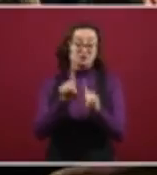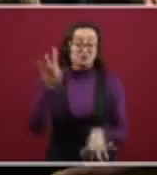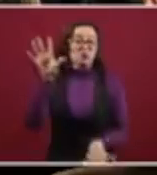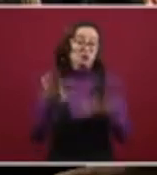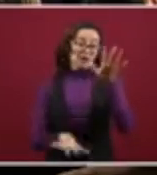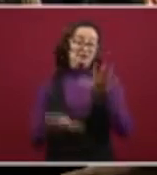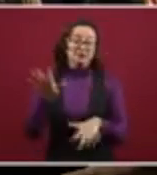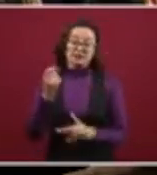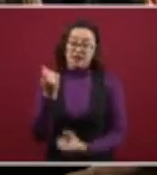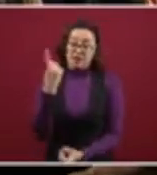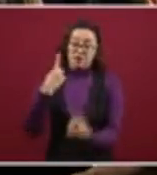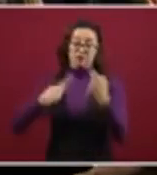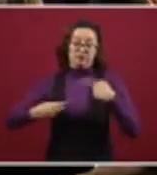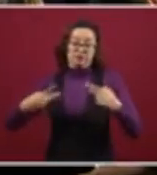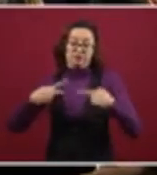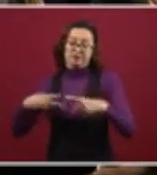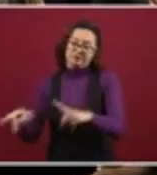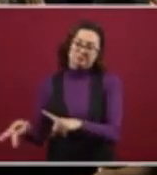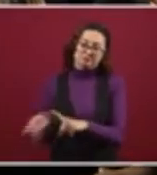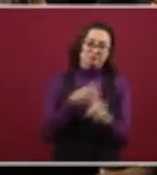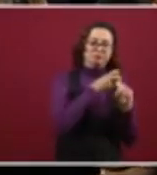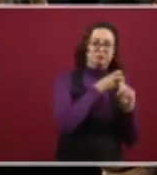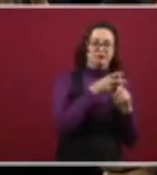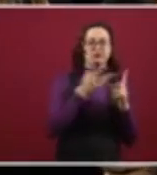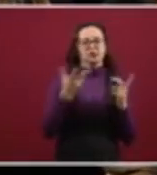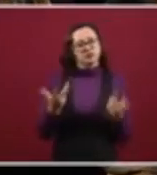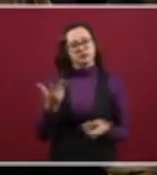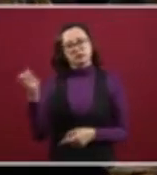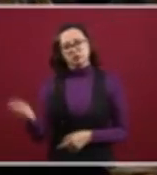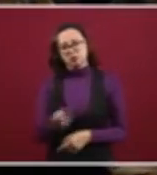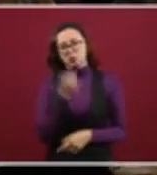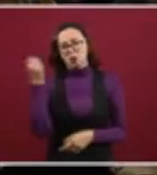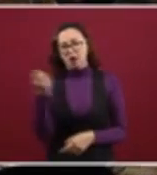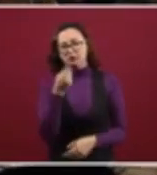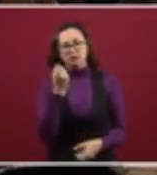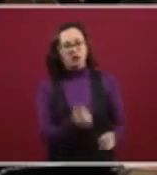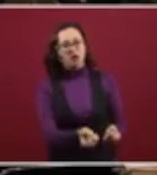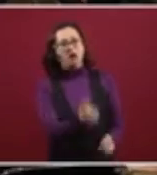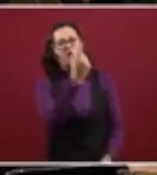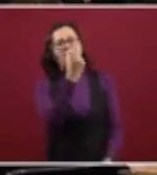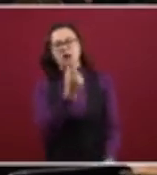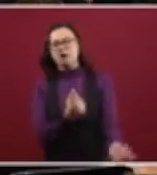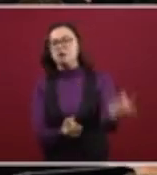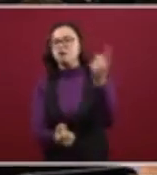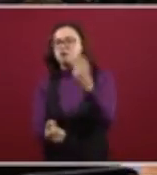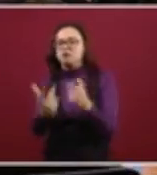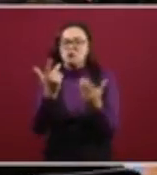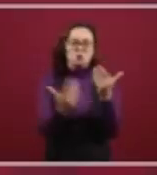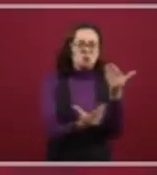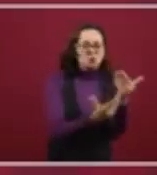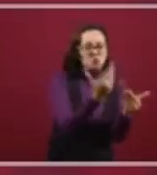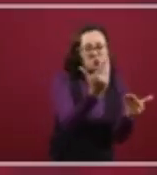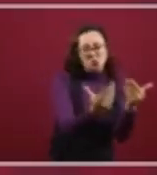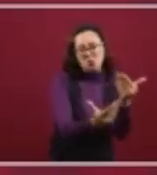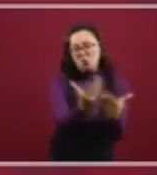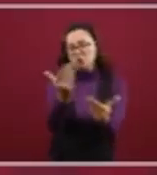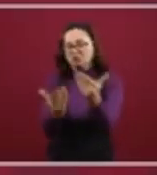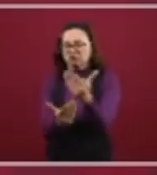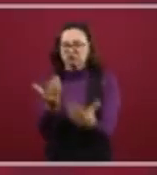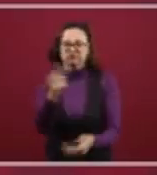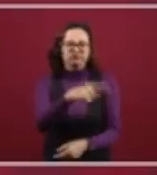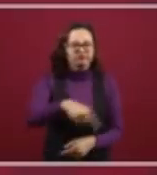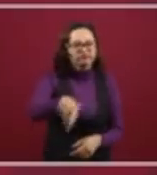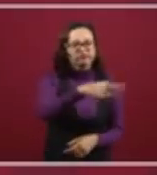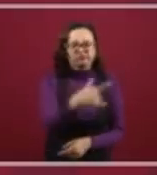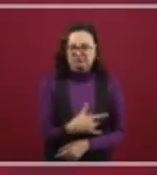se han motivado afortunadamente por pequeños grupos que de alguna forma se han sentido afectados o lesionados